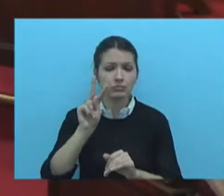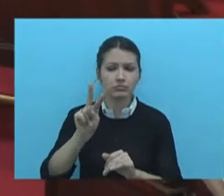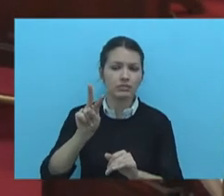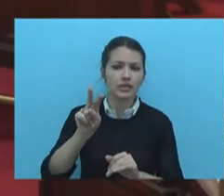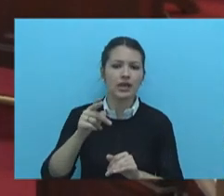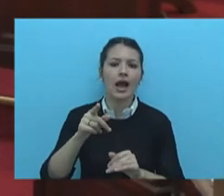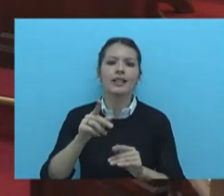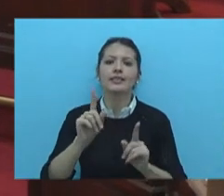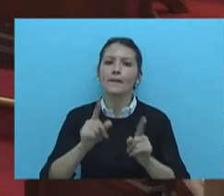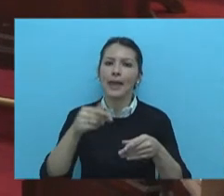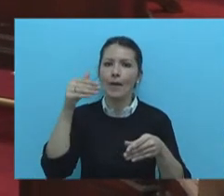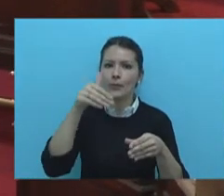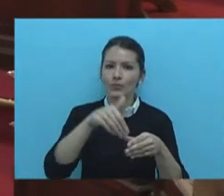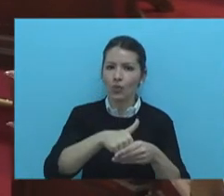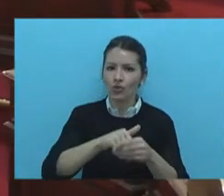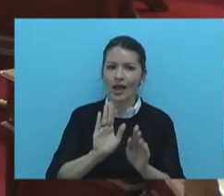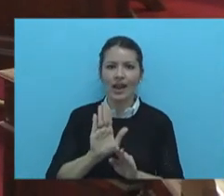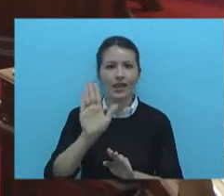a mano alzada, ¿sí?